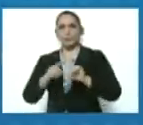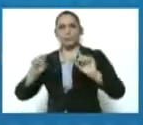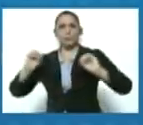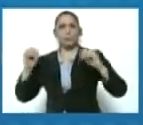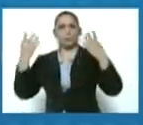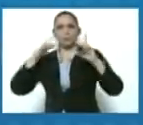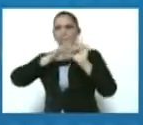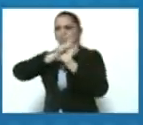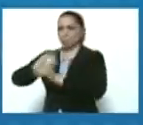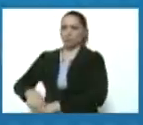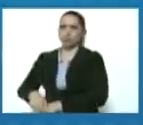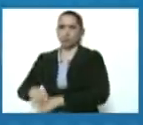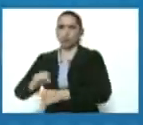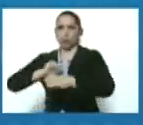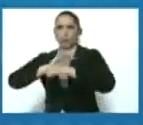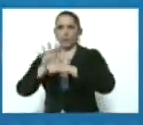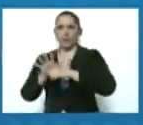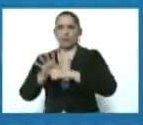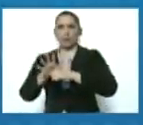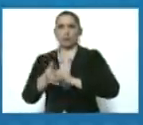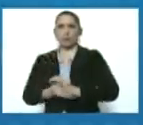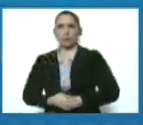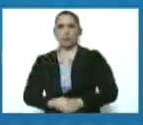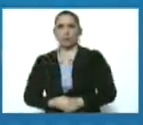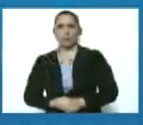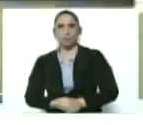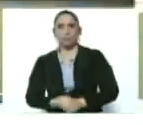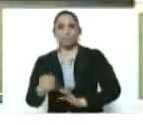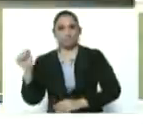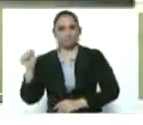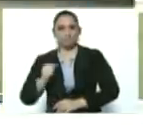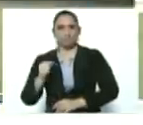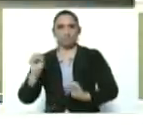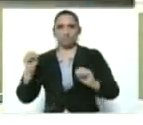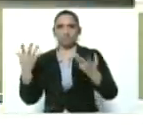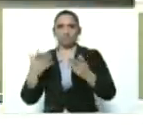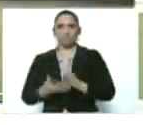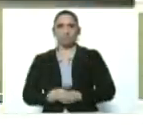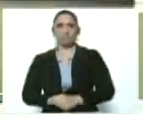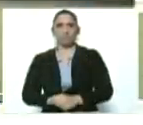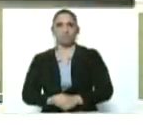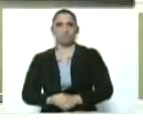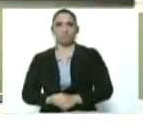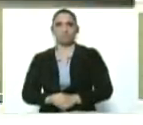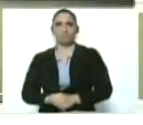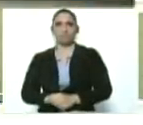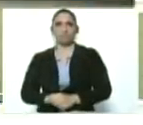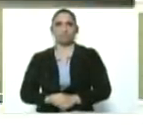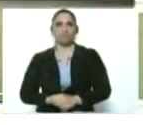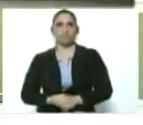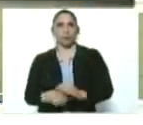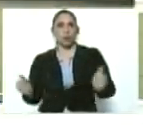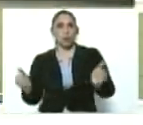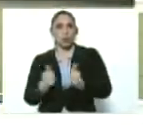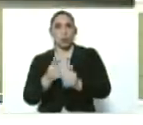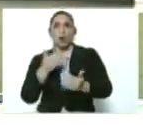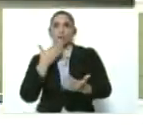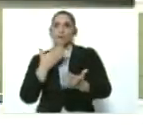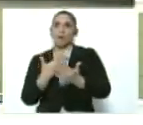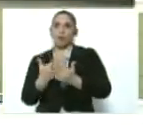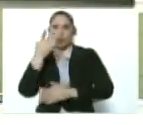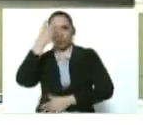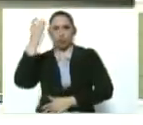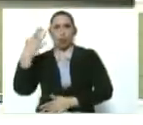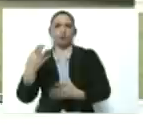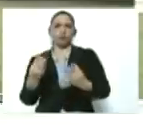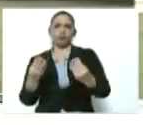y derrocar al 19 así es venceremos venceremos así con el favor de dios y tanto